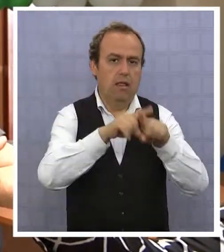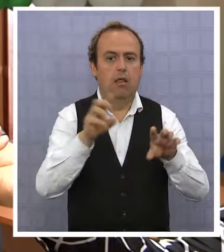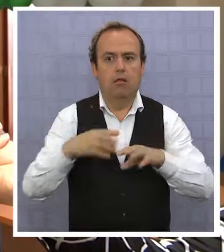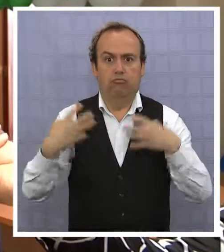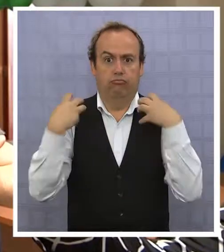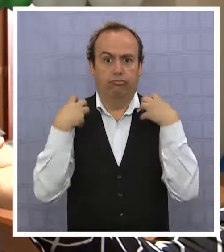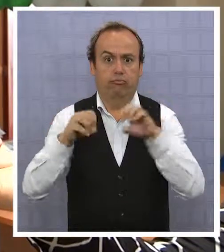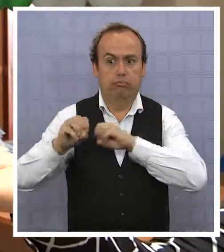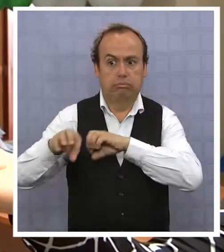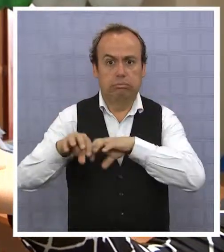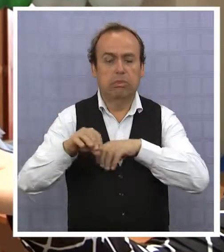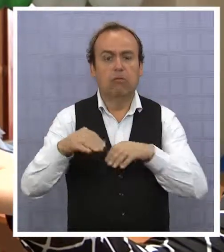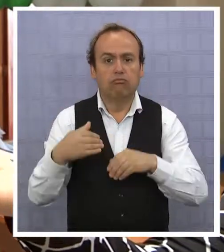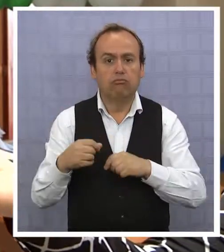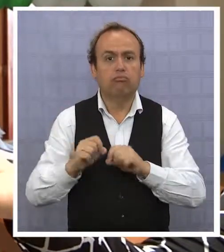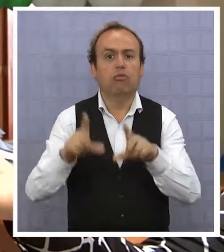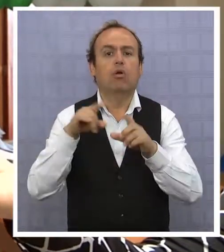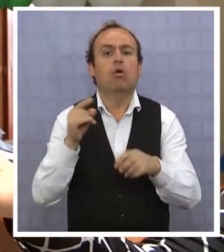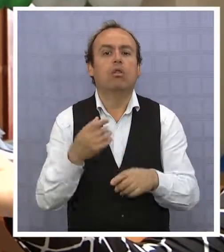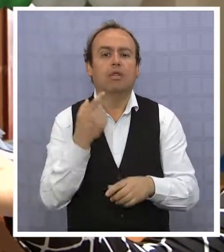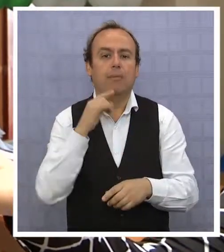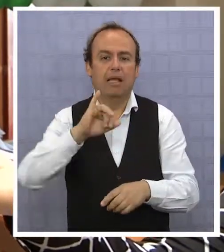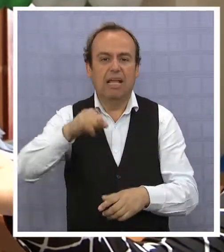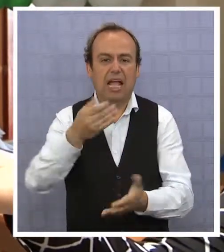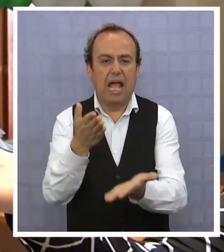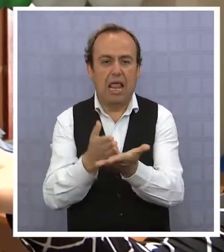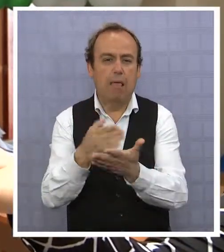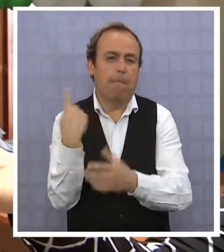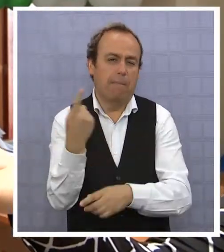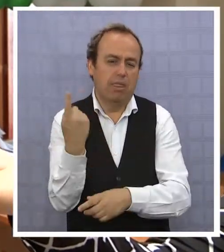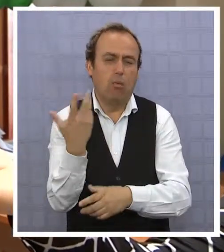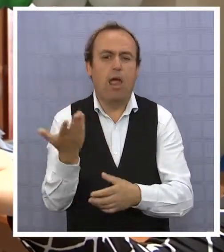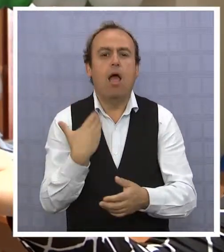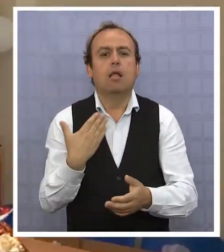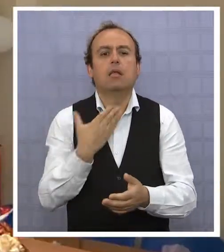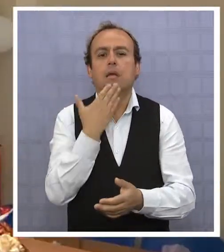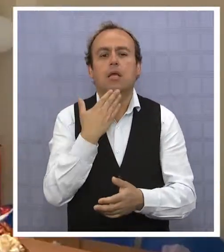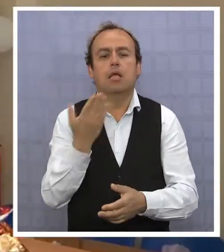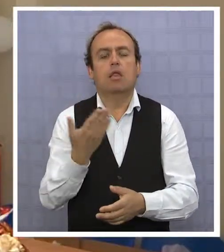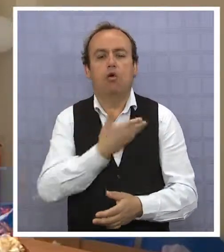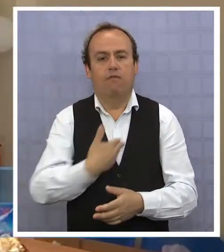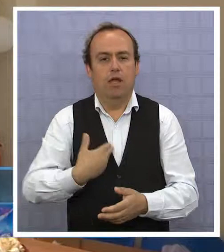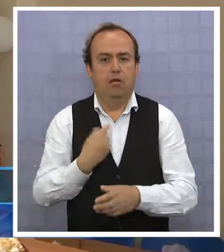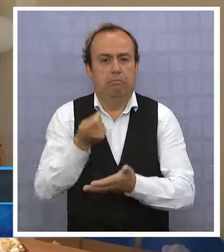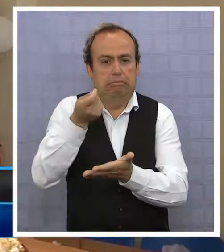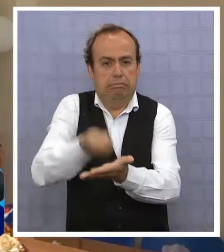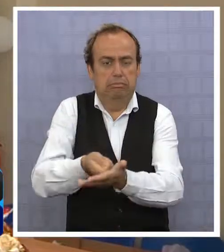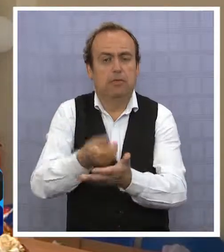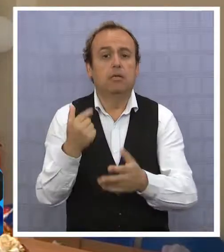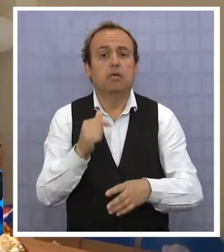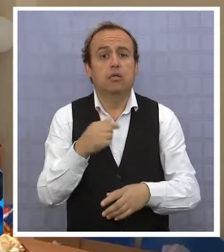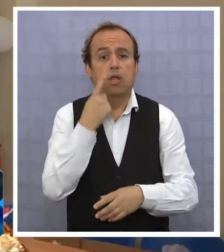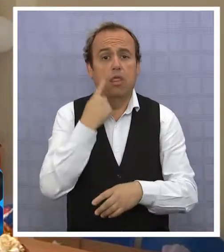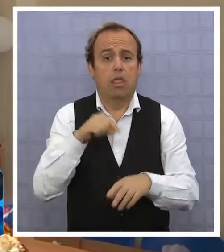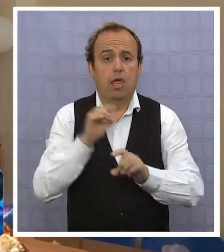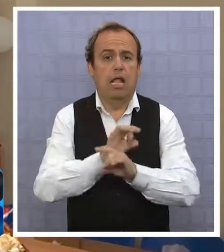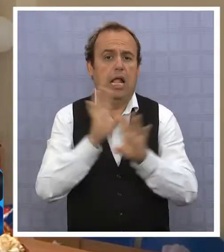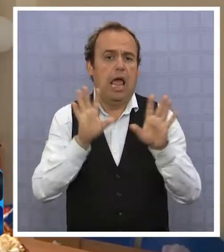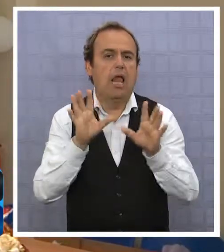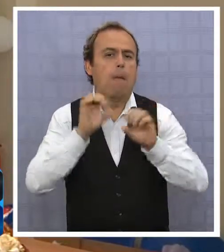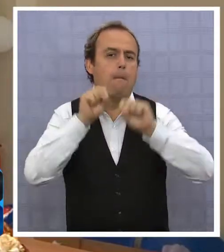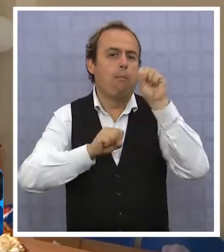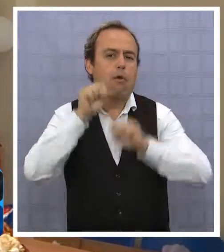región y otras instituciones más como son jardines infantiles particulares o particulares subvencionados. Nosotros día a día estamos claramente mejorando nuestras